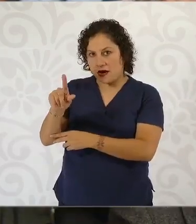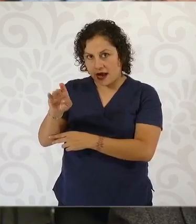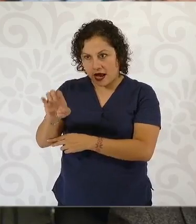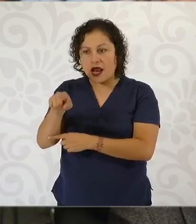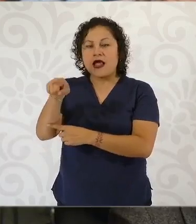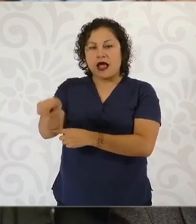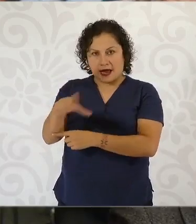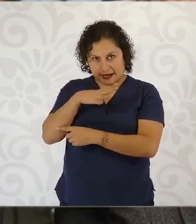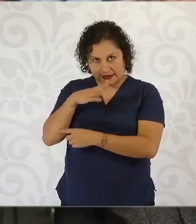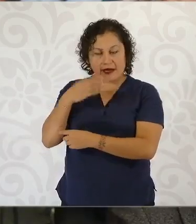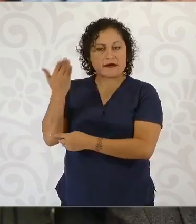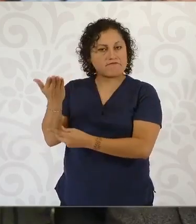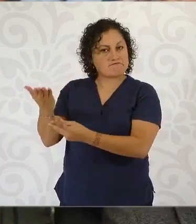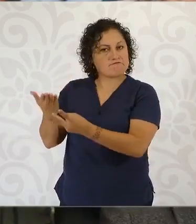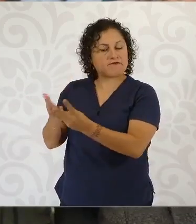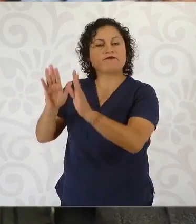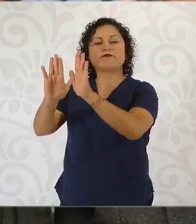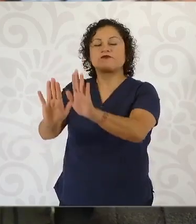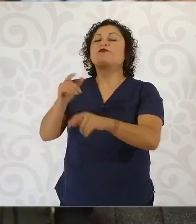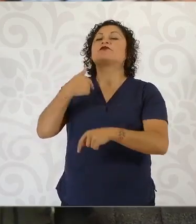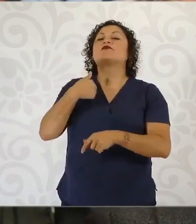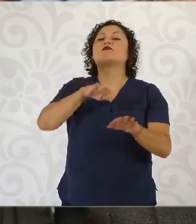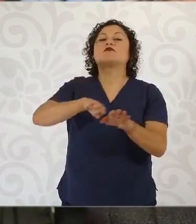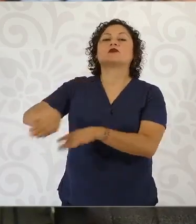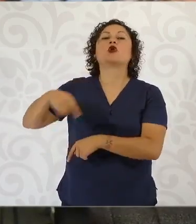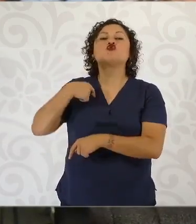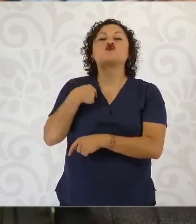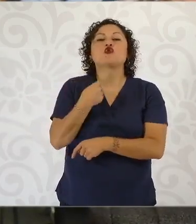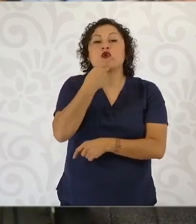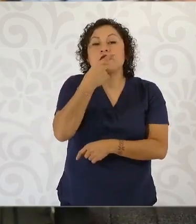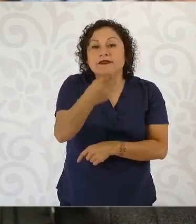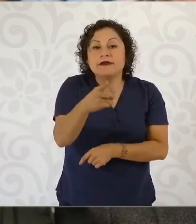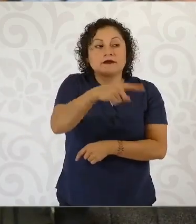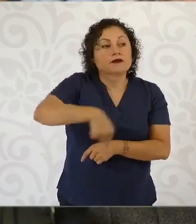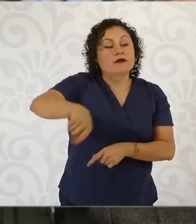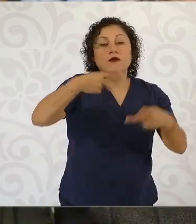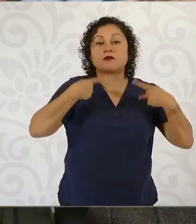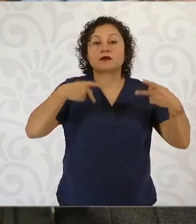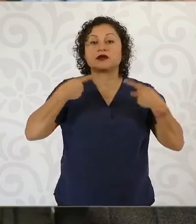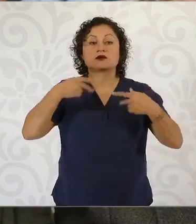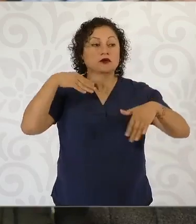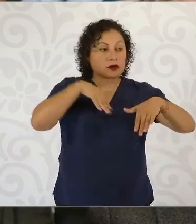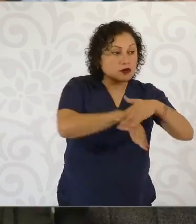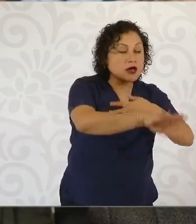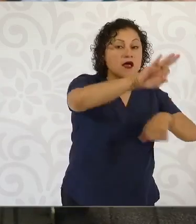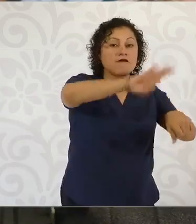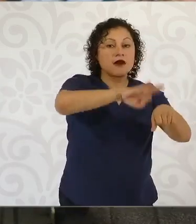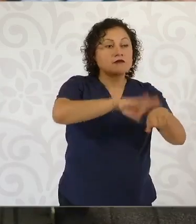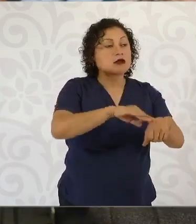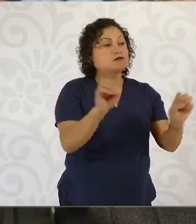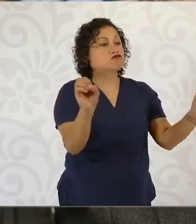en específico, pero me refiero que las personas iban a las farmacias y no encontraban los medicamentos y aún